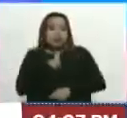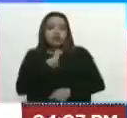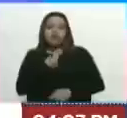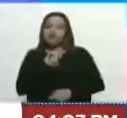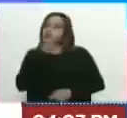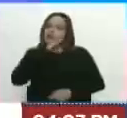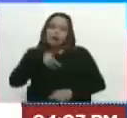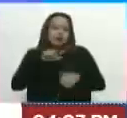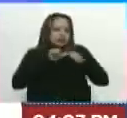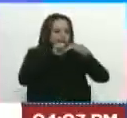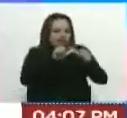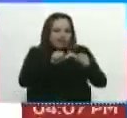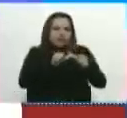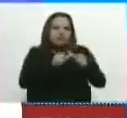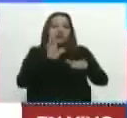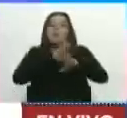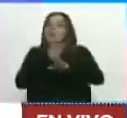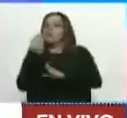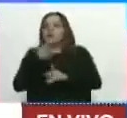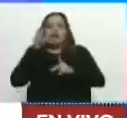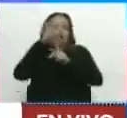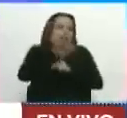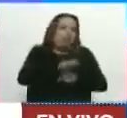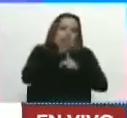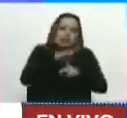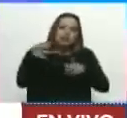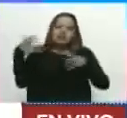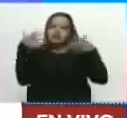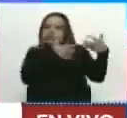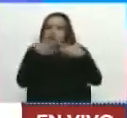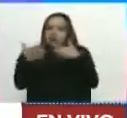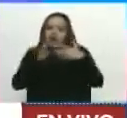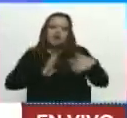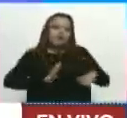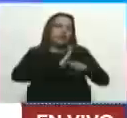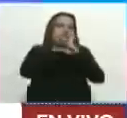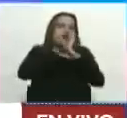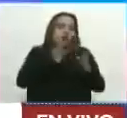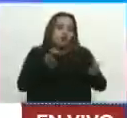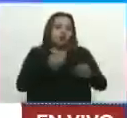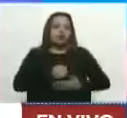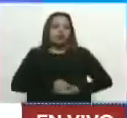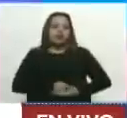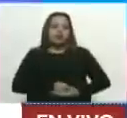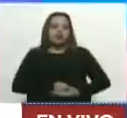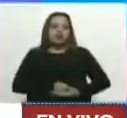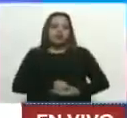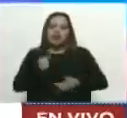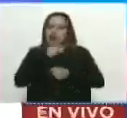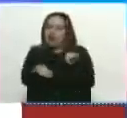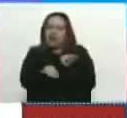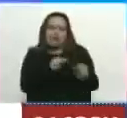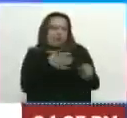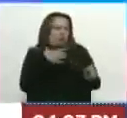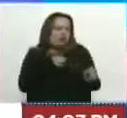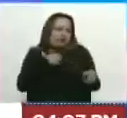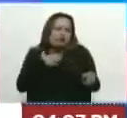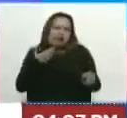tenido, bajo la guerra infame, bajo el bloqueo, que además de ser infame, además de ser